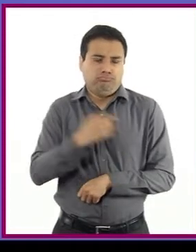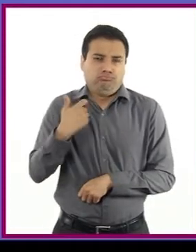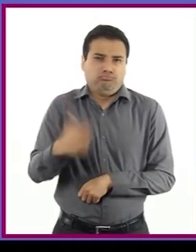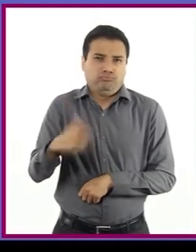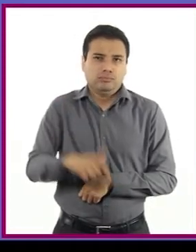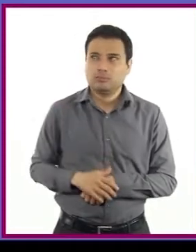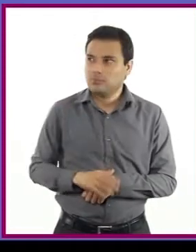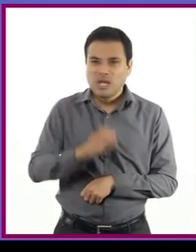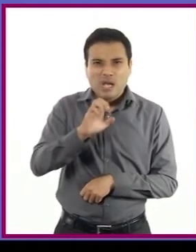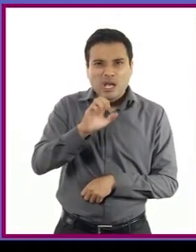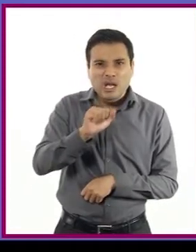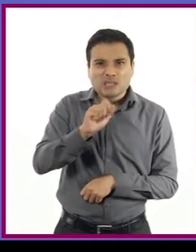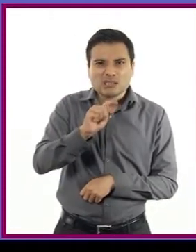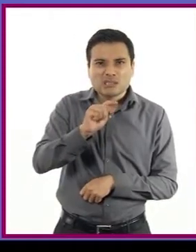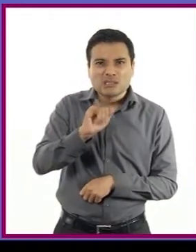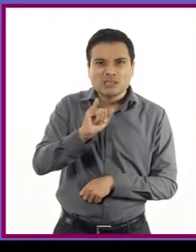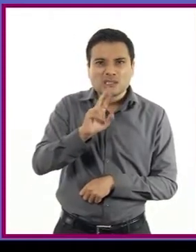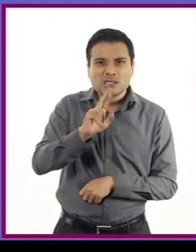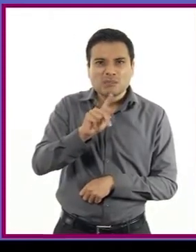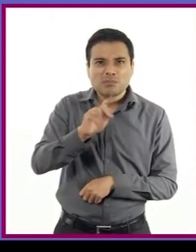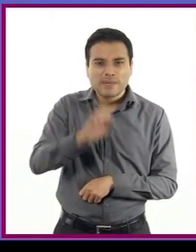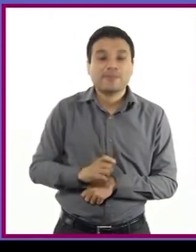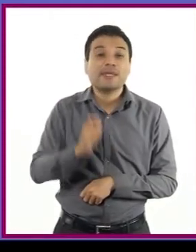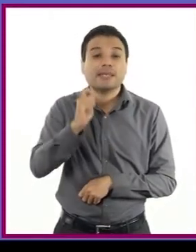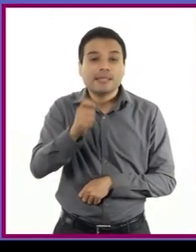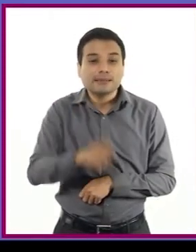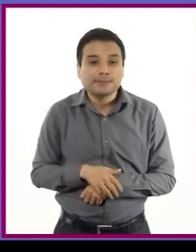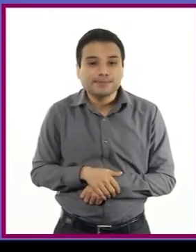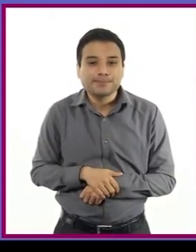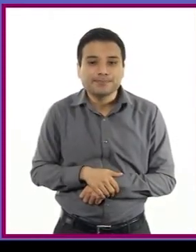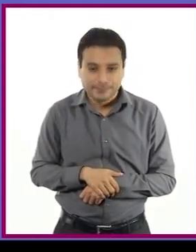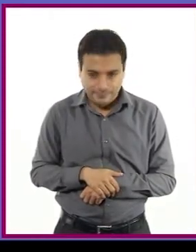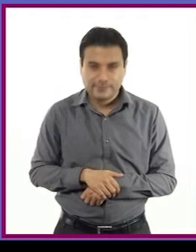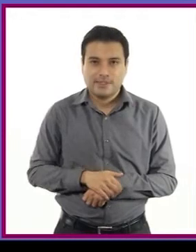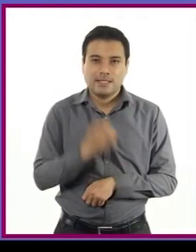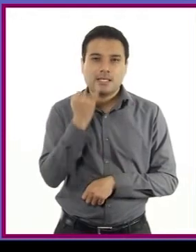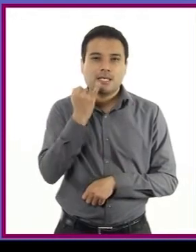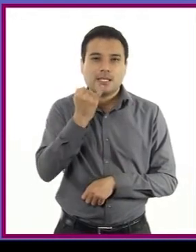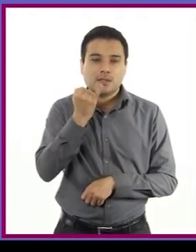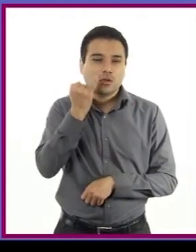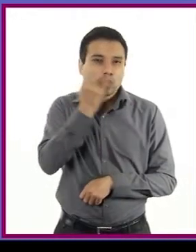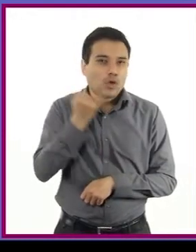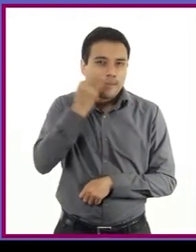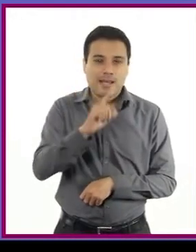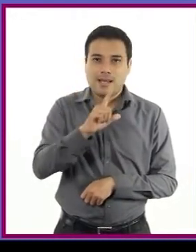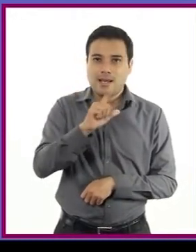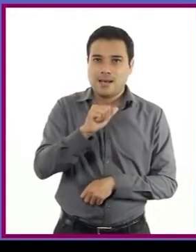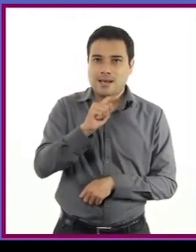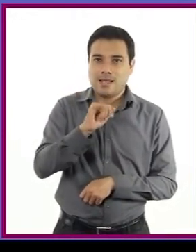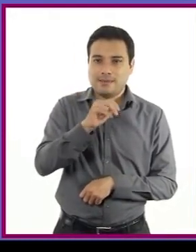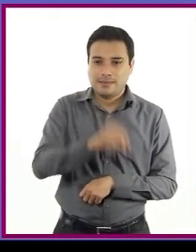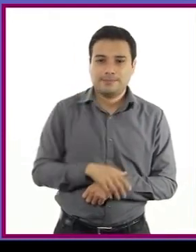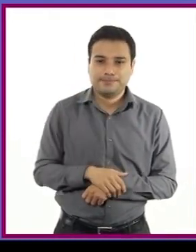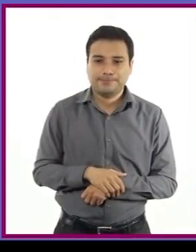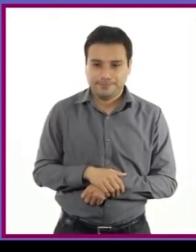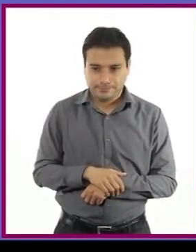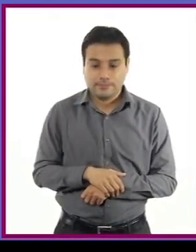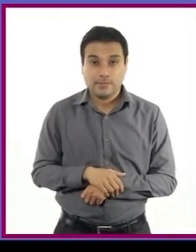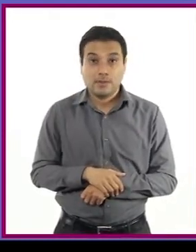stip, femenino, raíz y tronco de una familia o linaje. 2.